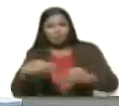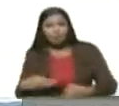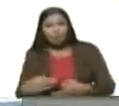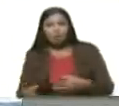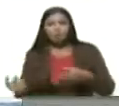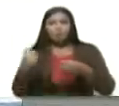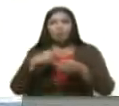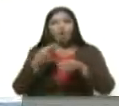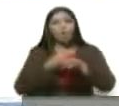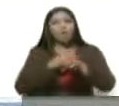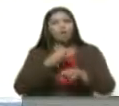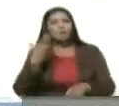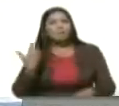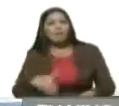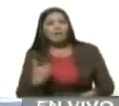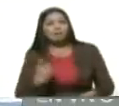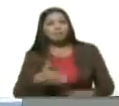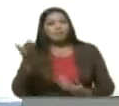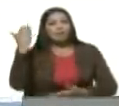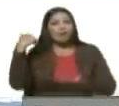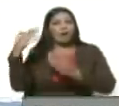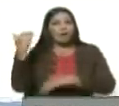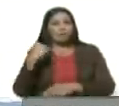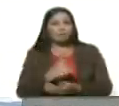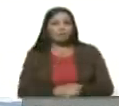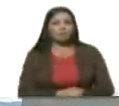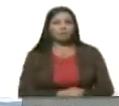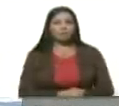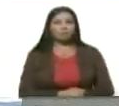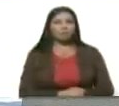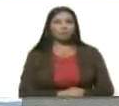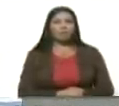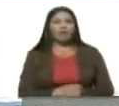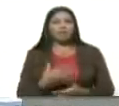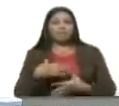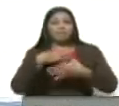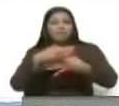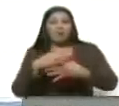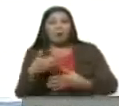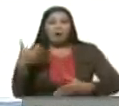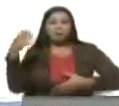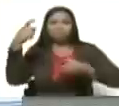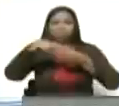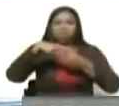entonces el gobierno argentino, en esa intentona.